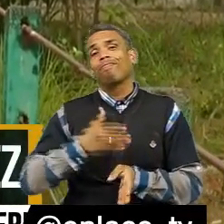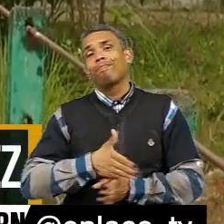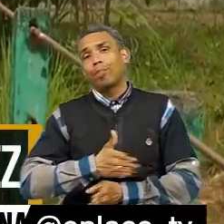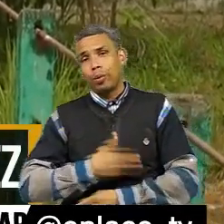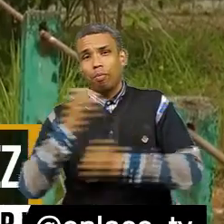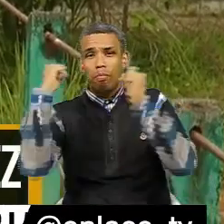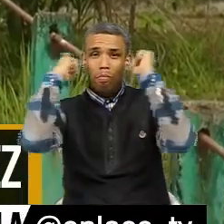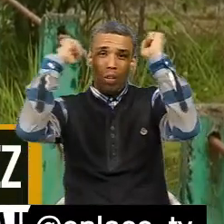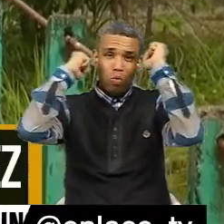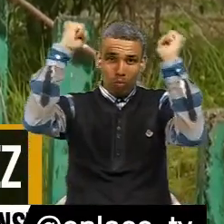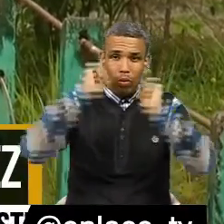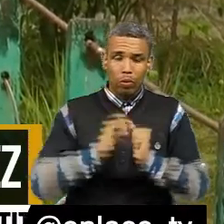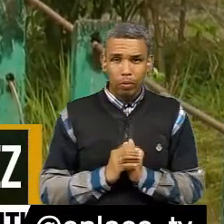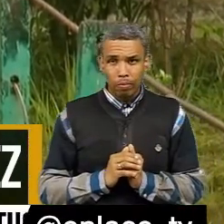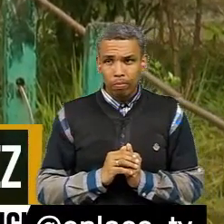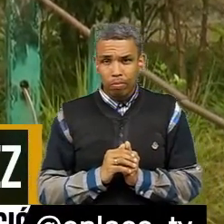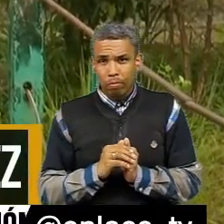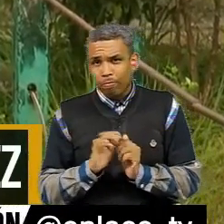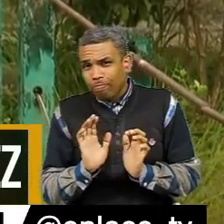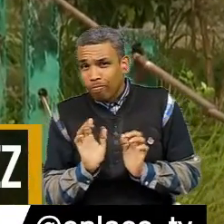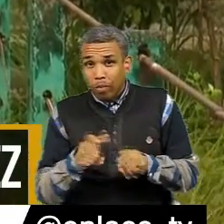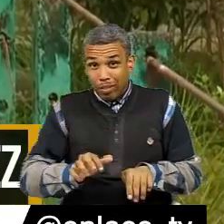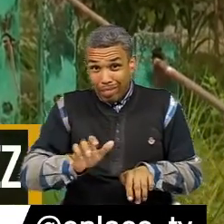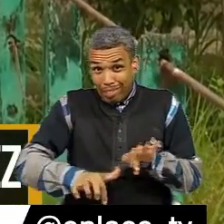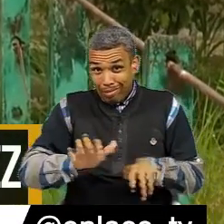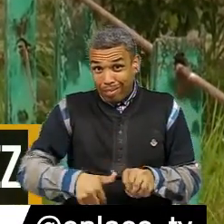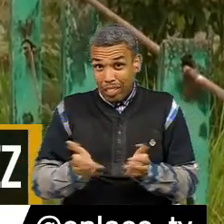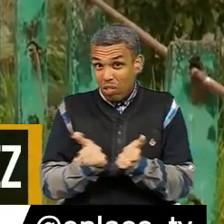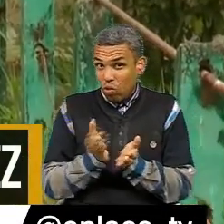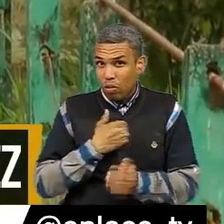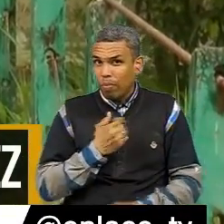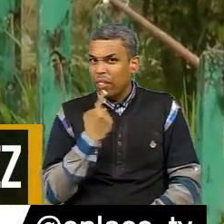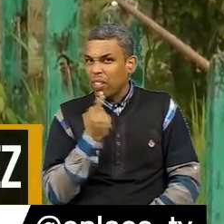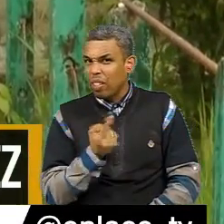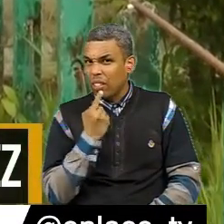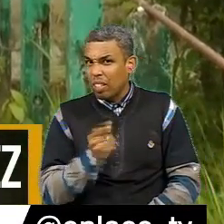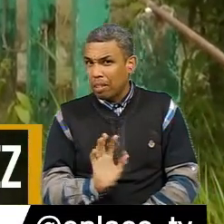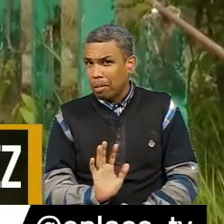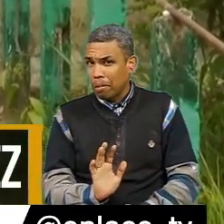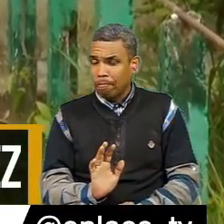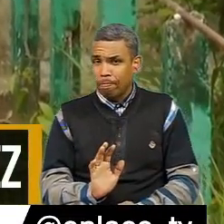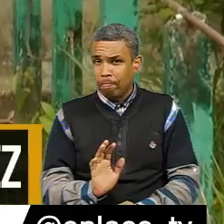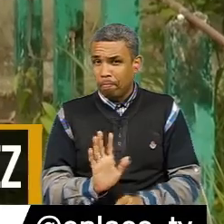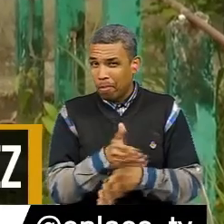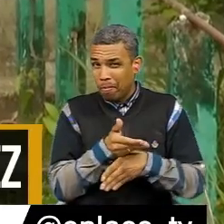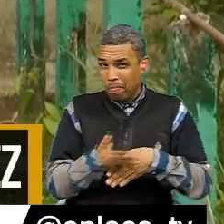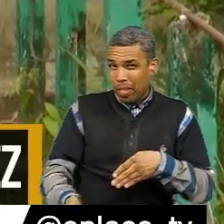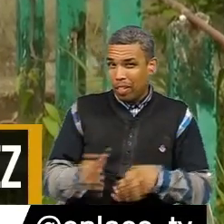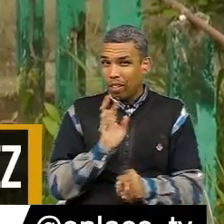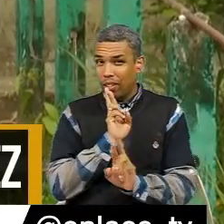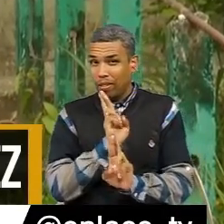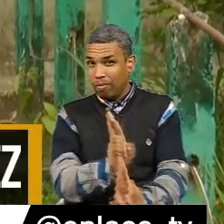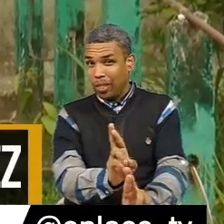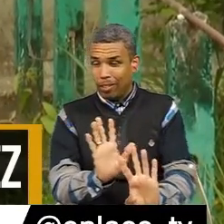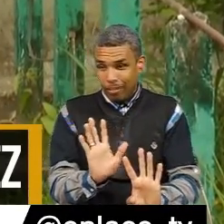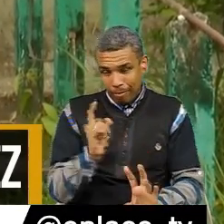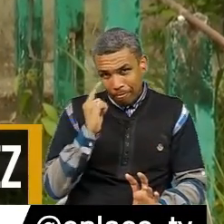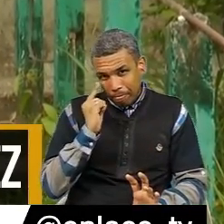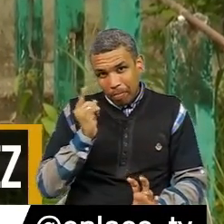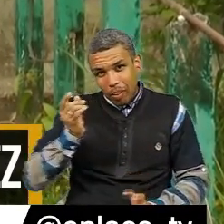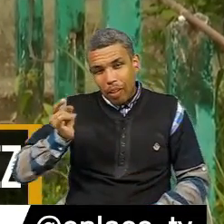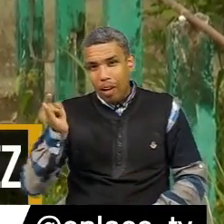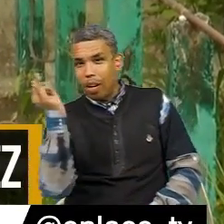muy atentos al desarrollo, a la respuesta que dará la Secretaría de Educación frente a esta nueva crisis en la educación local, particularmente en el Diego